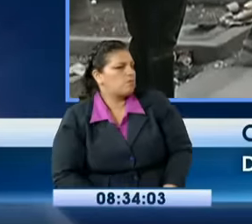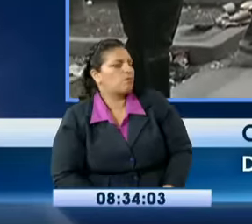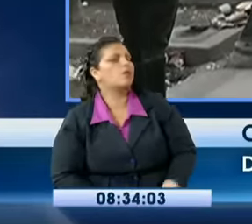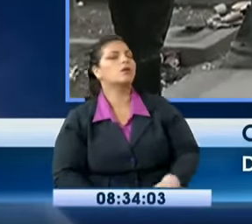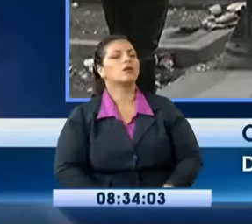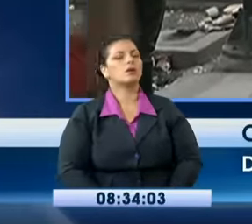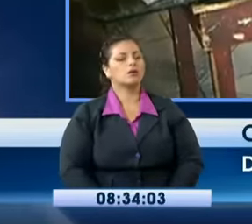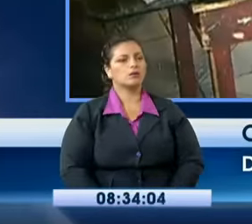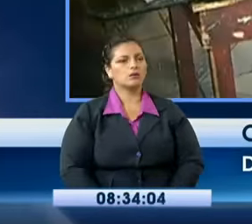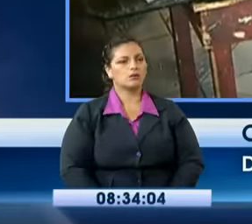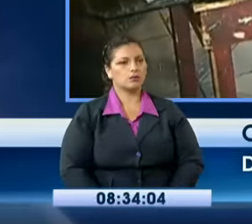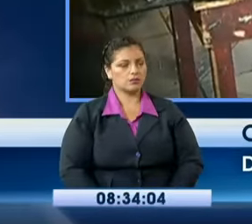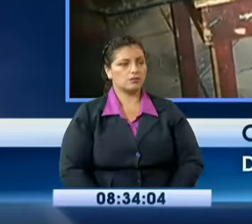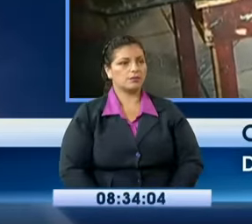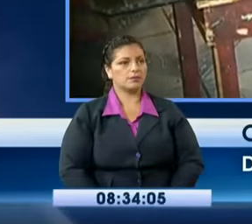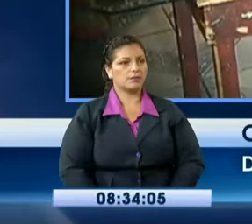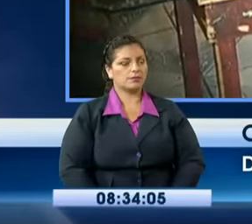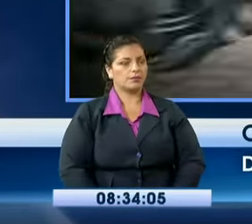debidamente